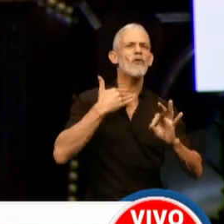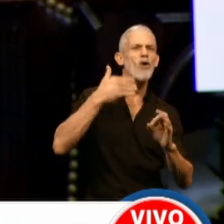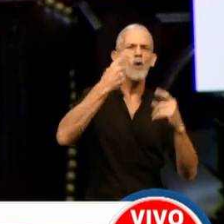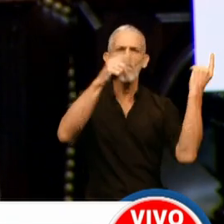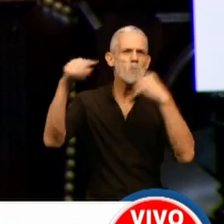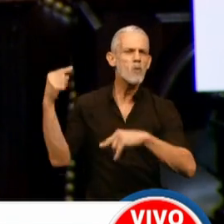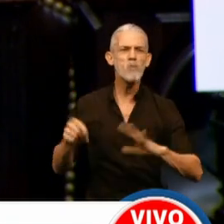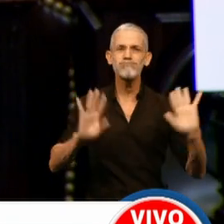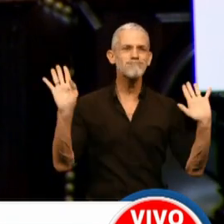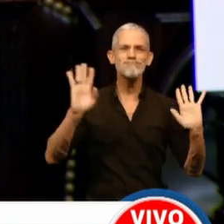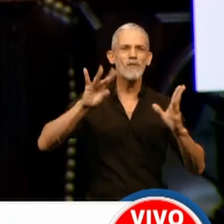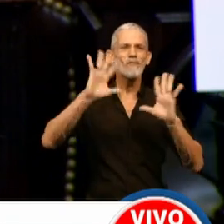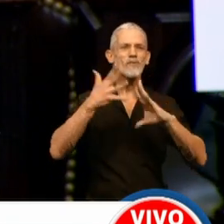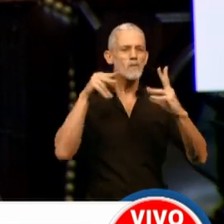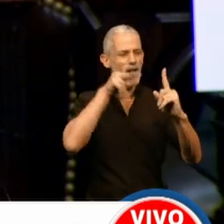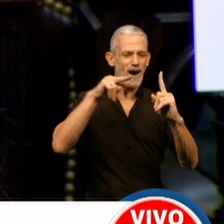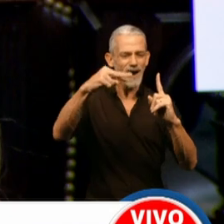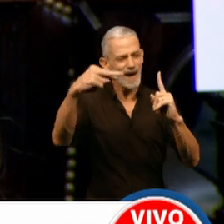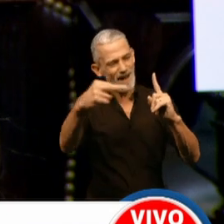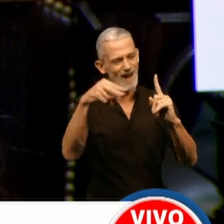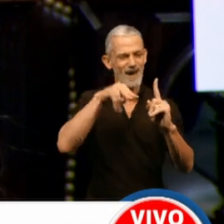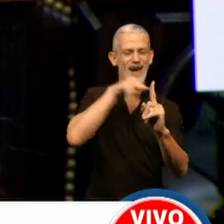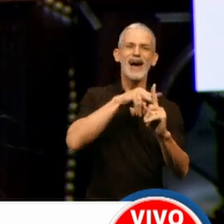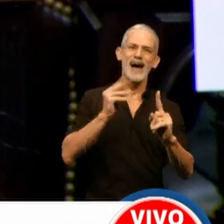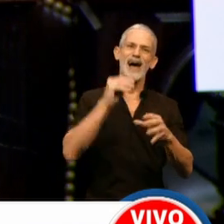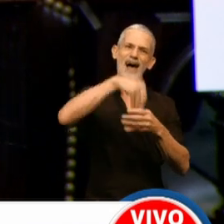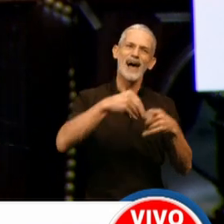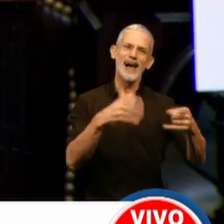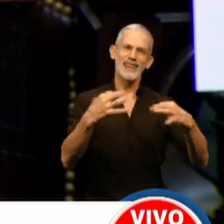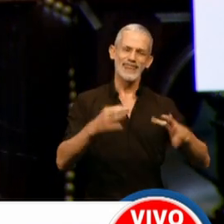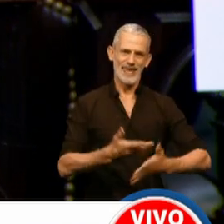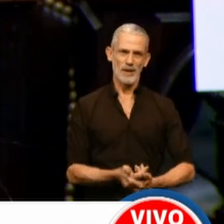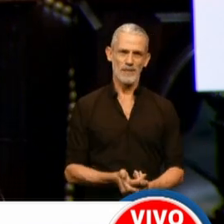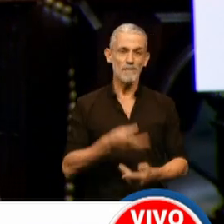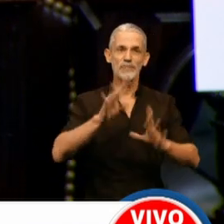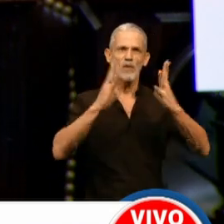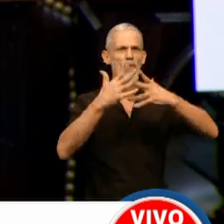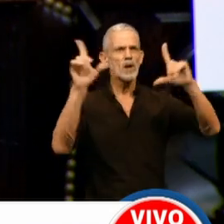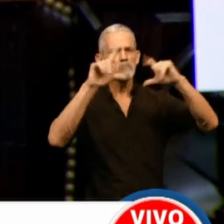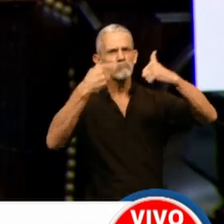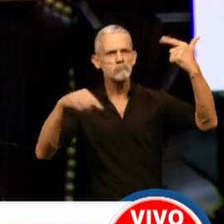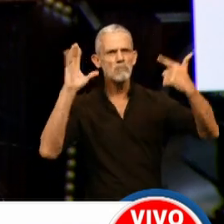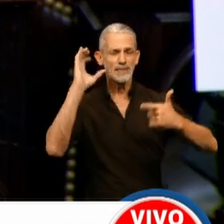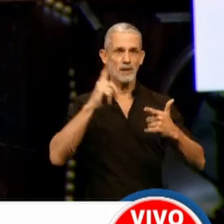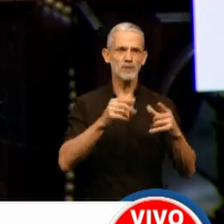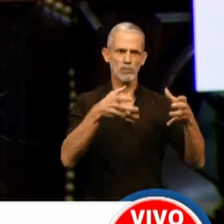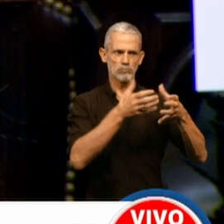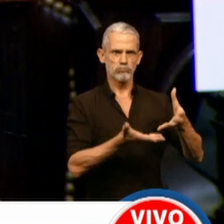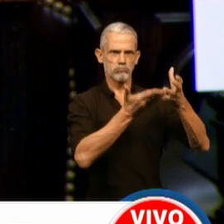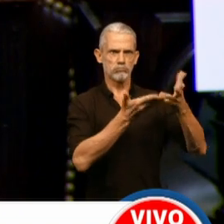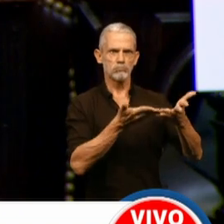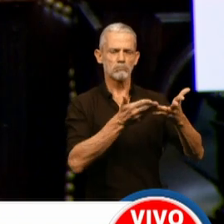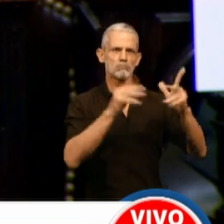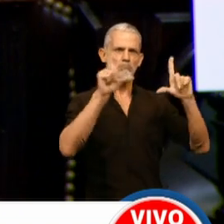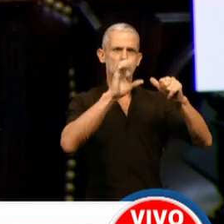agendas que miren el mundo desde otro lugar esos medios de comunicación que ocupan un lugar de privilegio en la sociedad esos